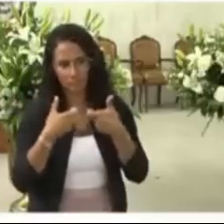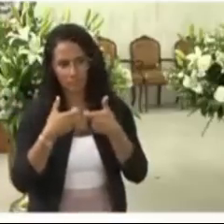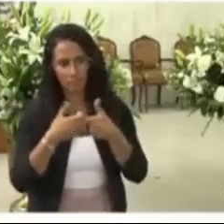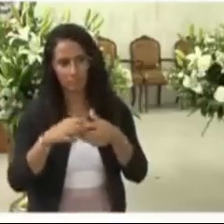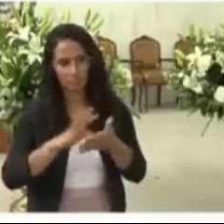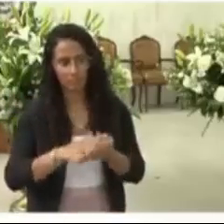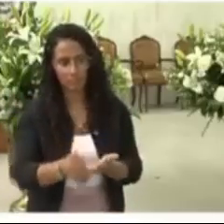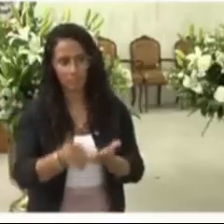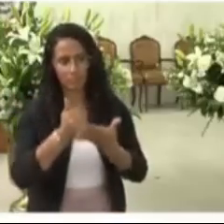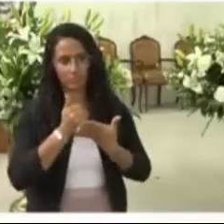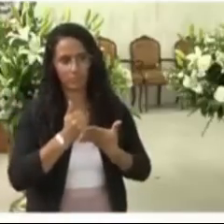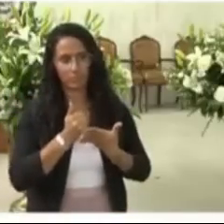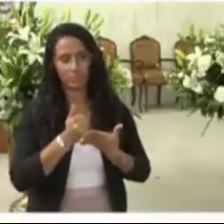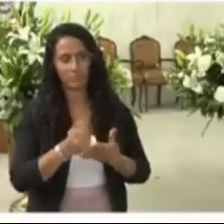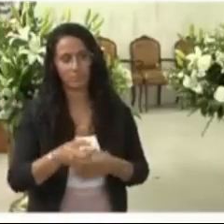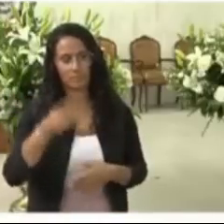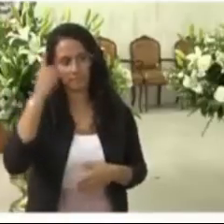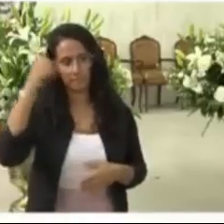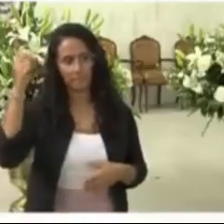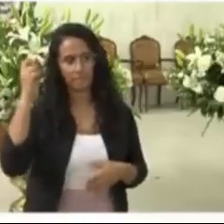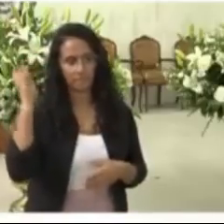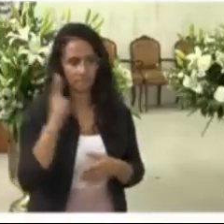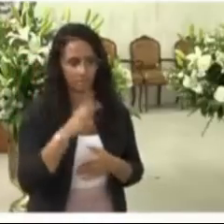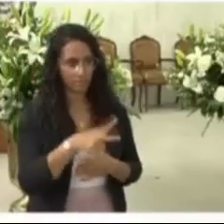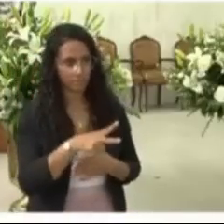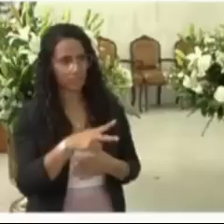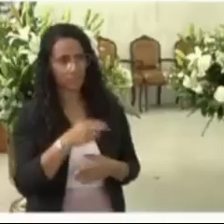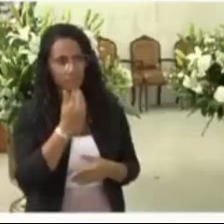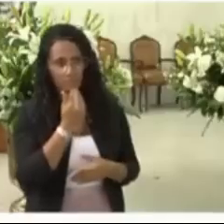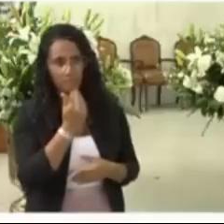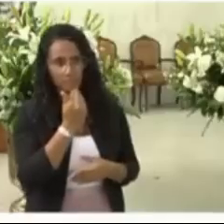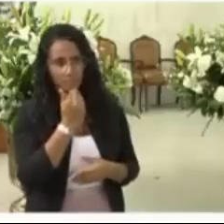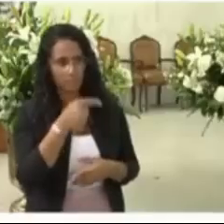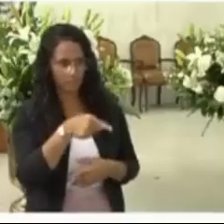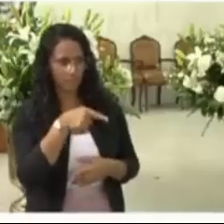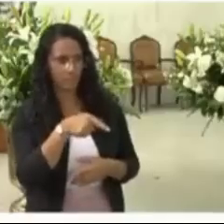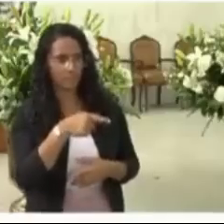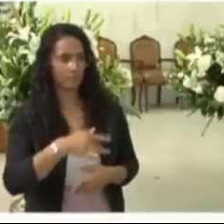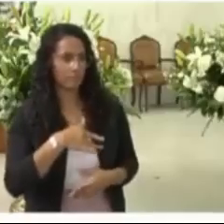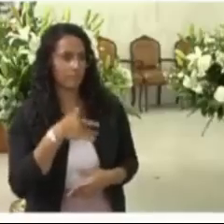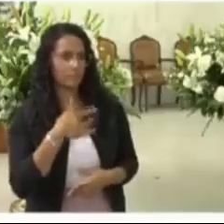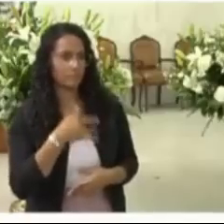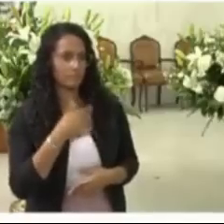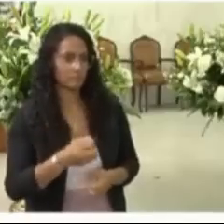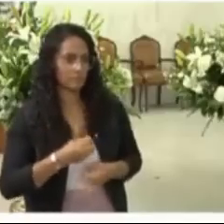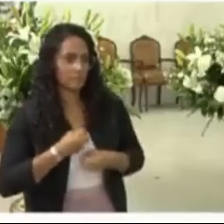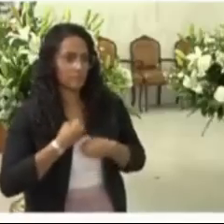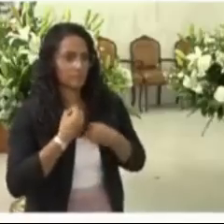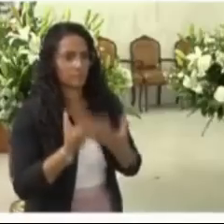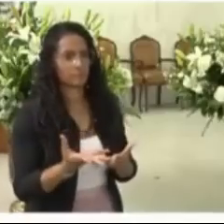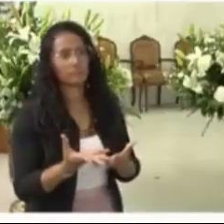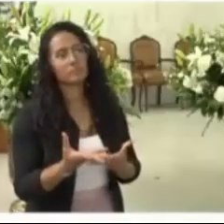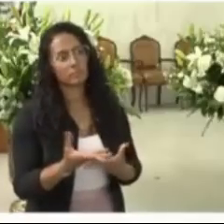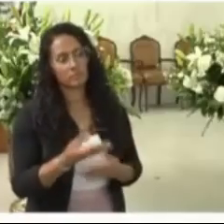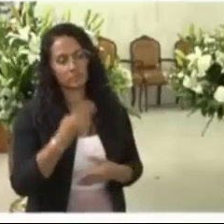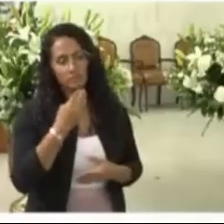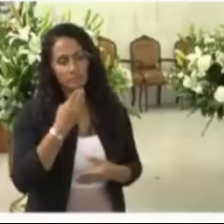el capítulo 20 del segundo libro de Reyes que antes de que Isaías saliera del patio de la casa del rey,